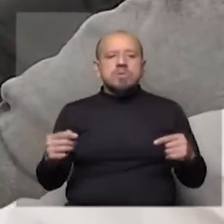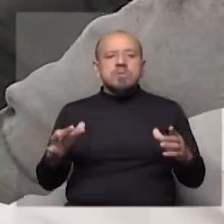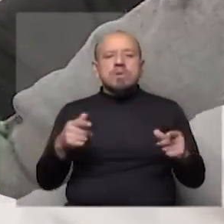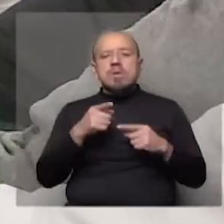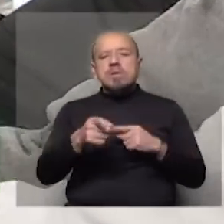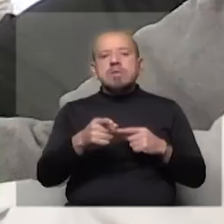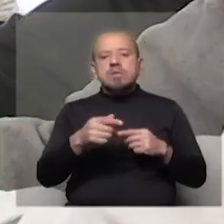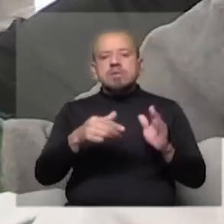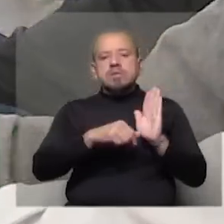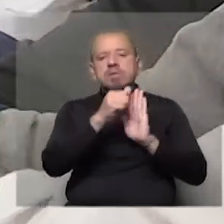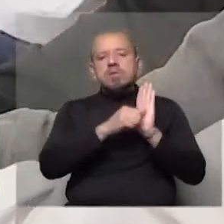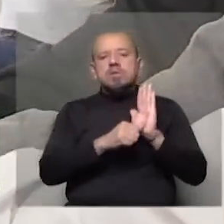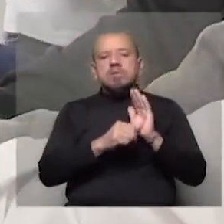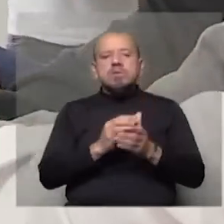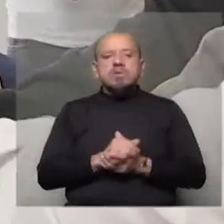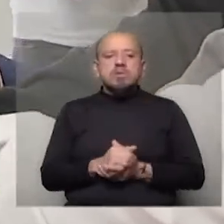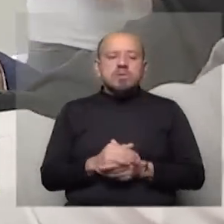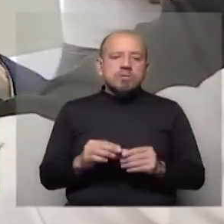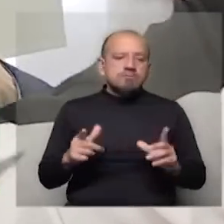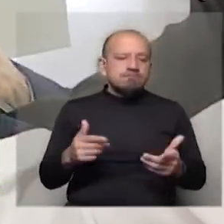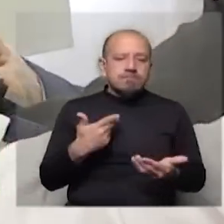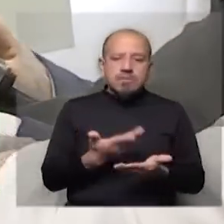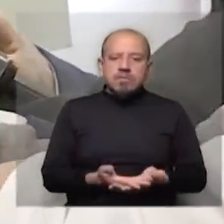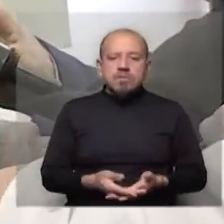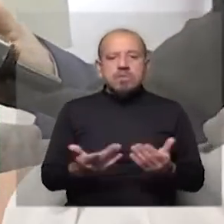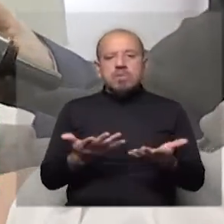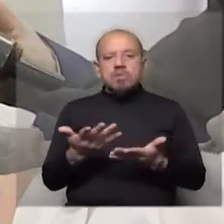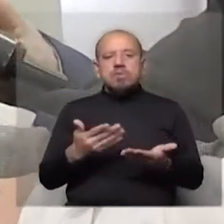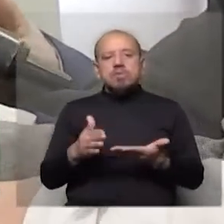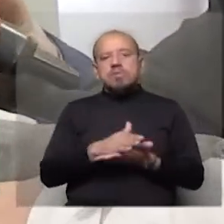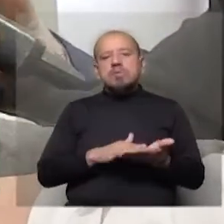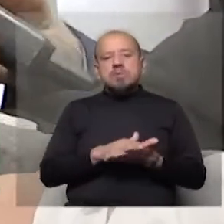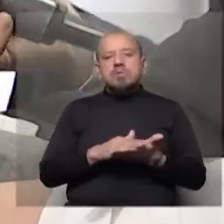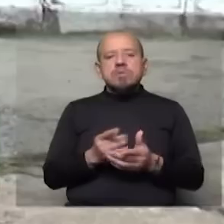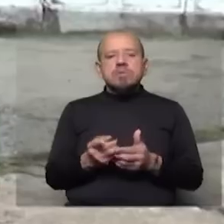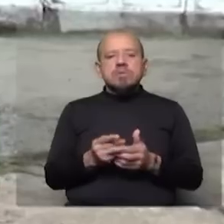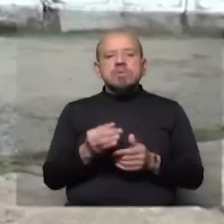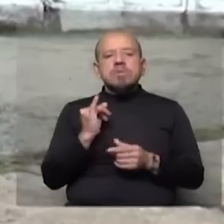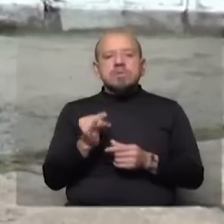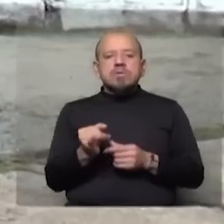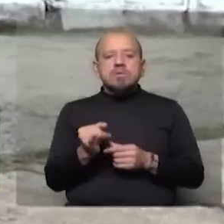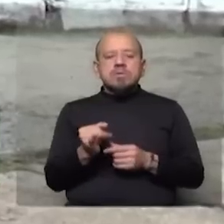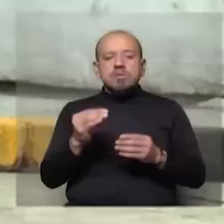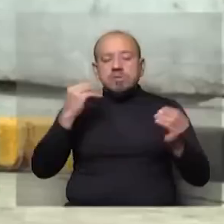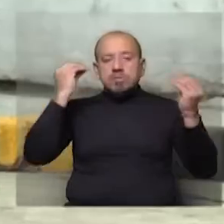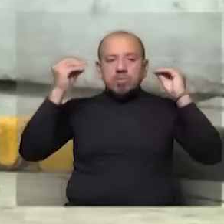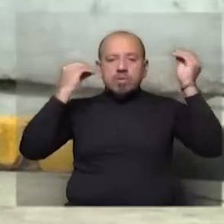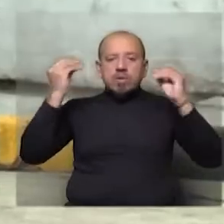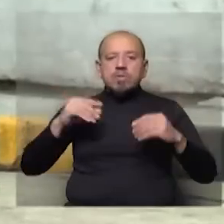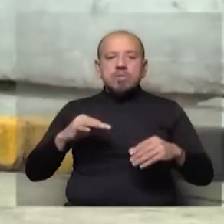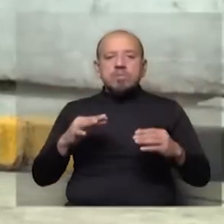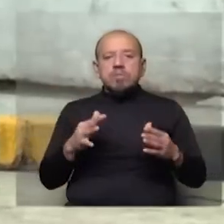ese sector del litoral del país no está planteado en este momento un estudio de un paquete de medidas sí la preocupación por